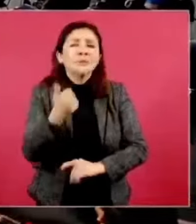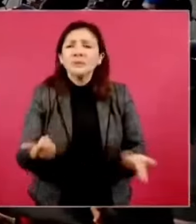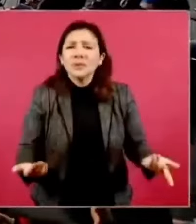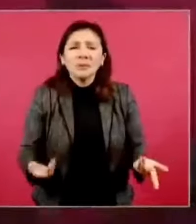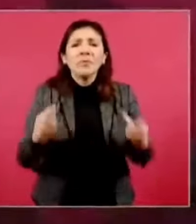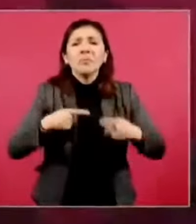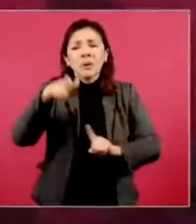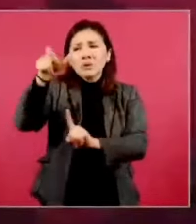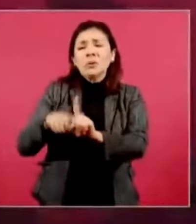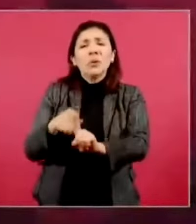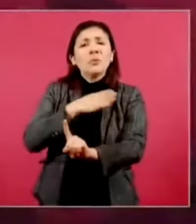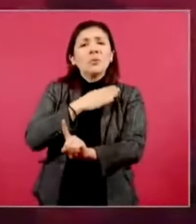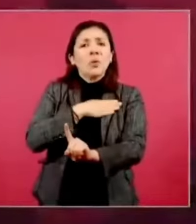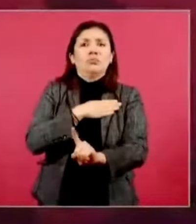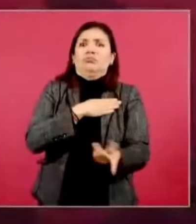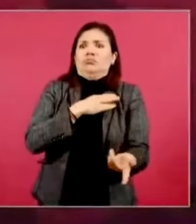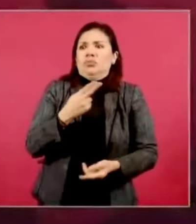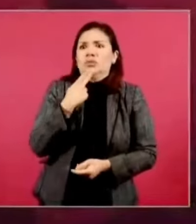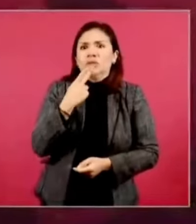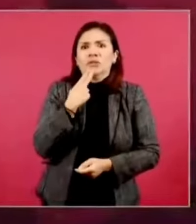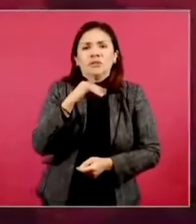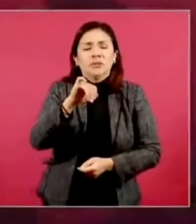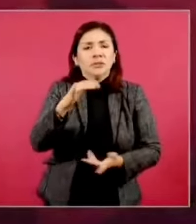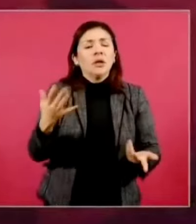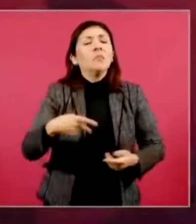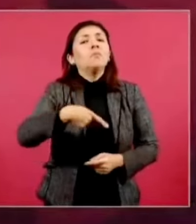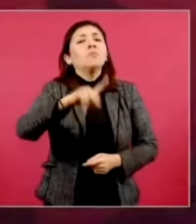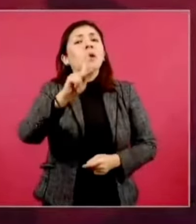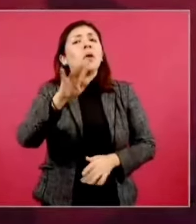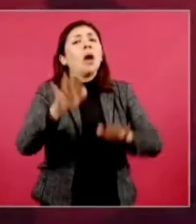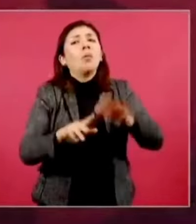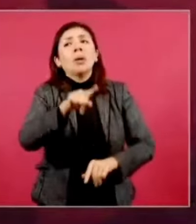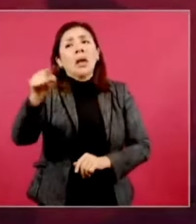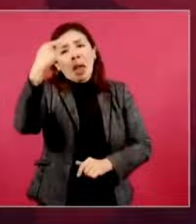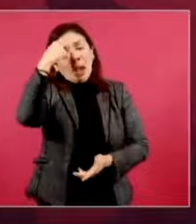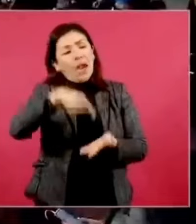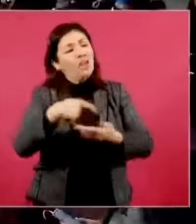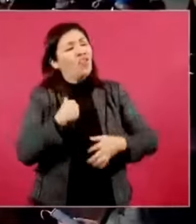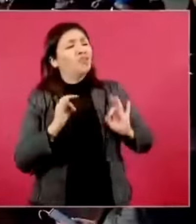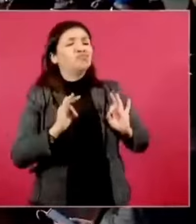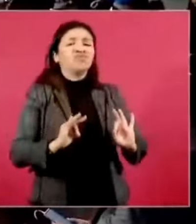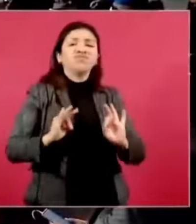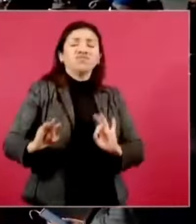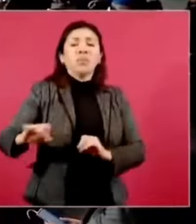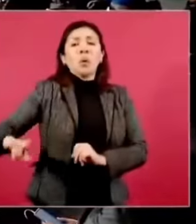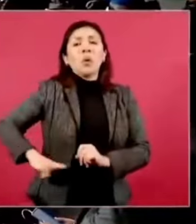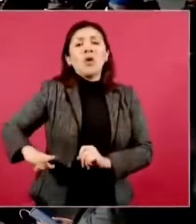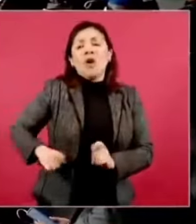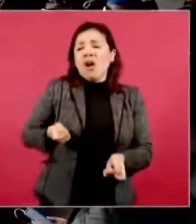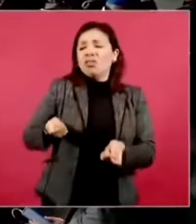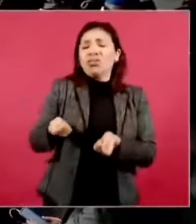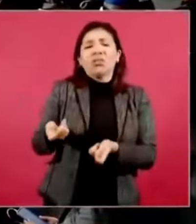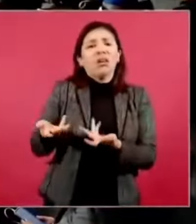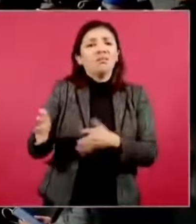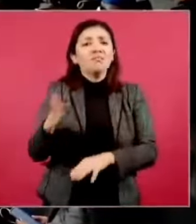¿Cómo no va a ayudar? No, ayuda muchísimo. Es que luego se lo creen y gobiernan con...